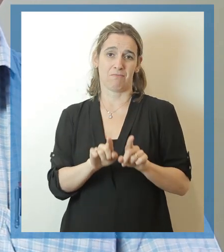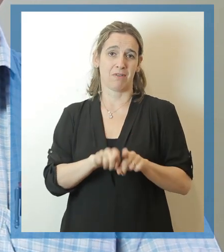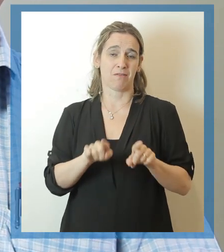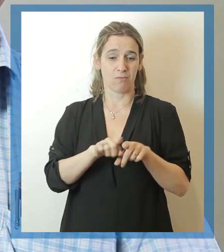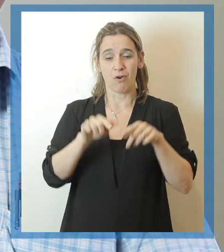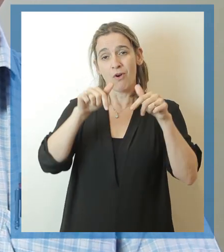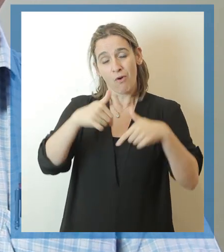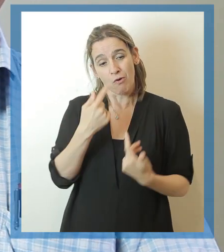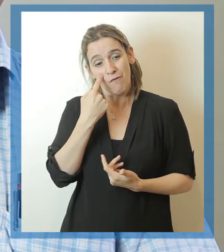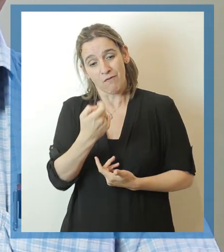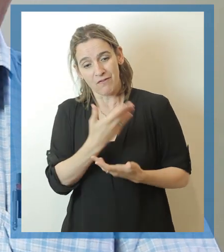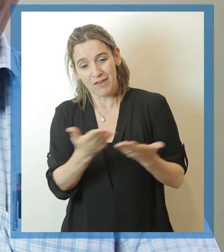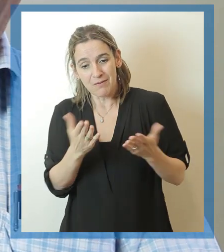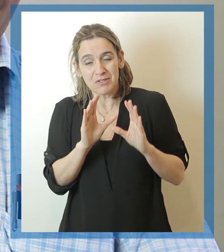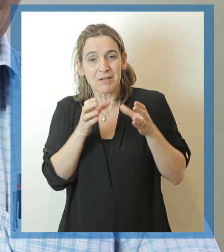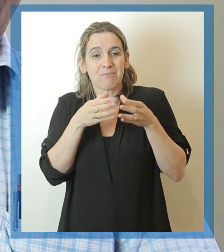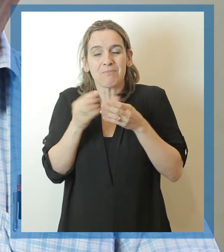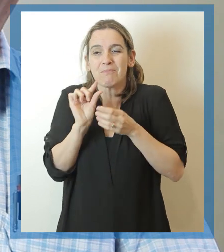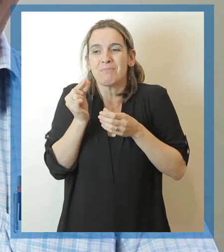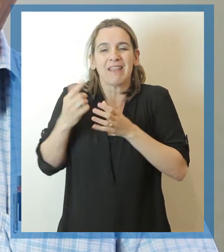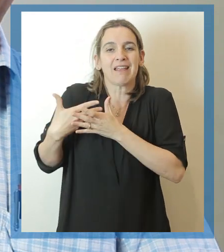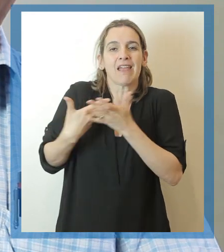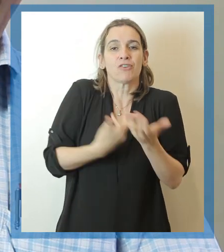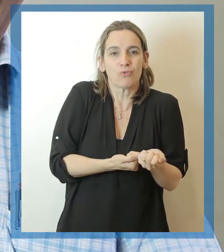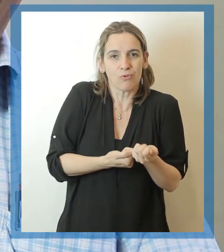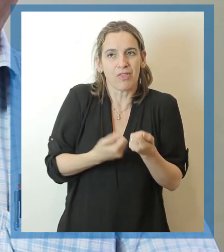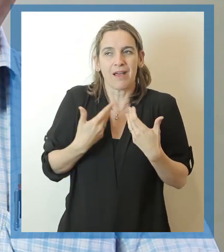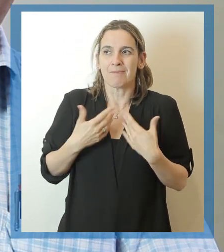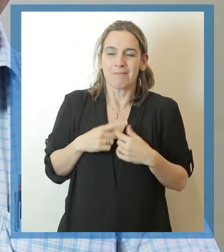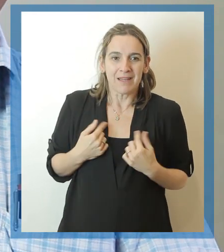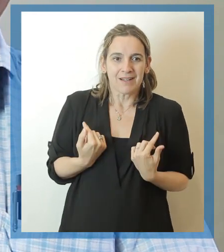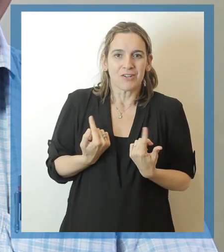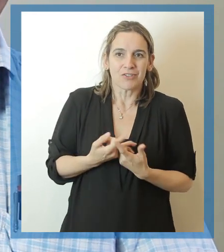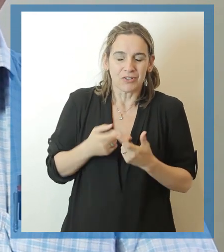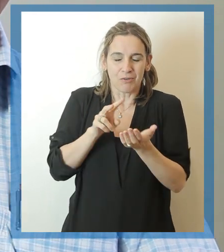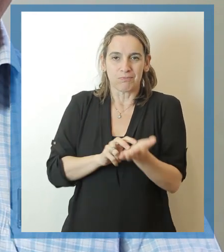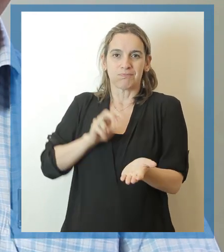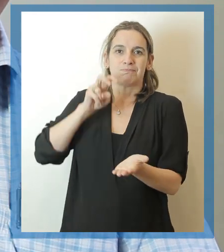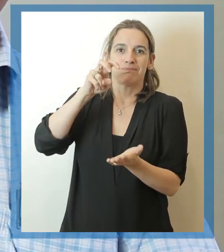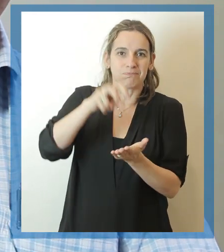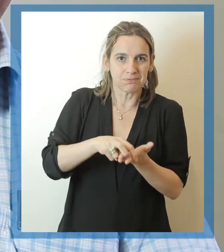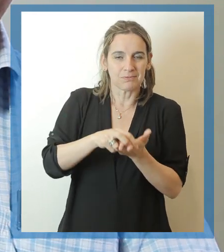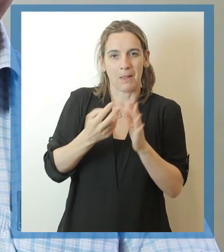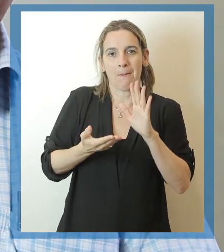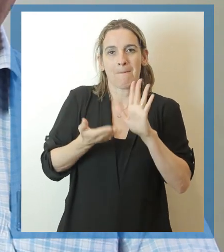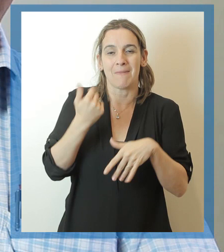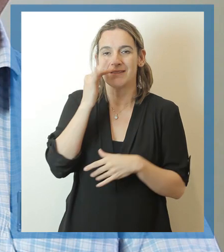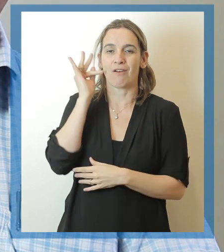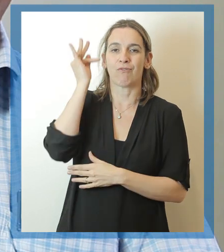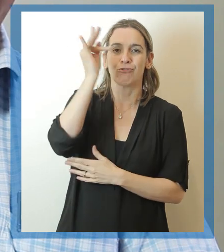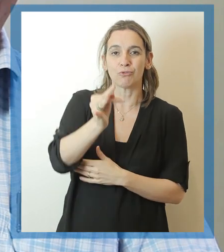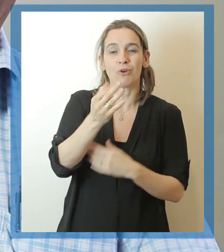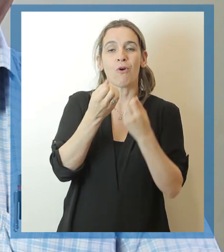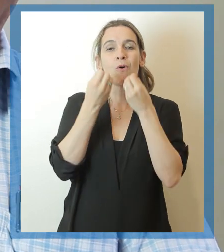transformó totalmente el mismo, que hoy, si uno lo ve, ese pequeño apoyo significó como un